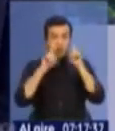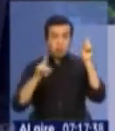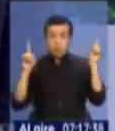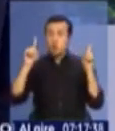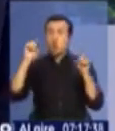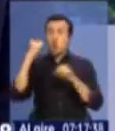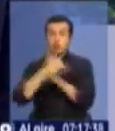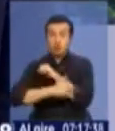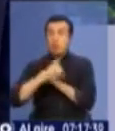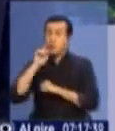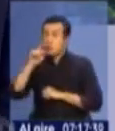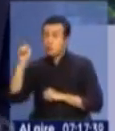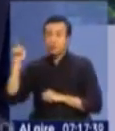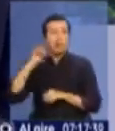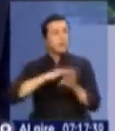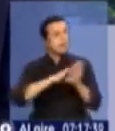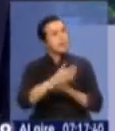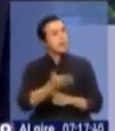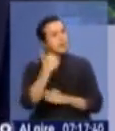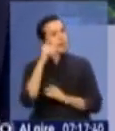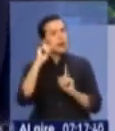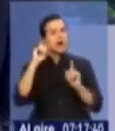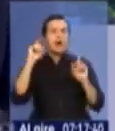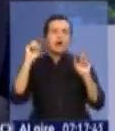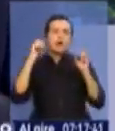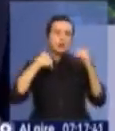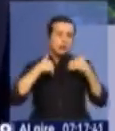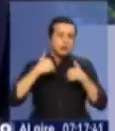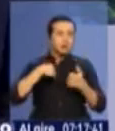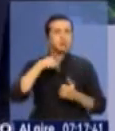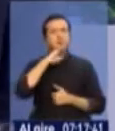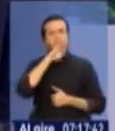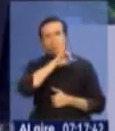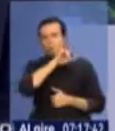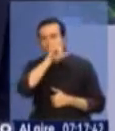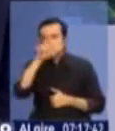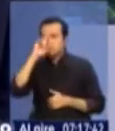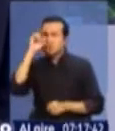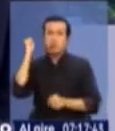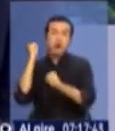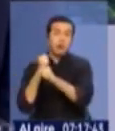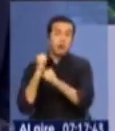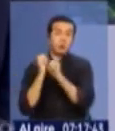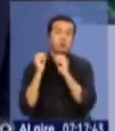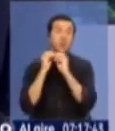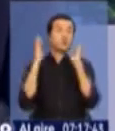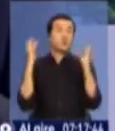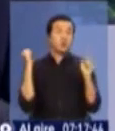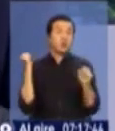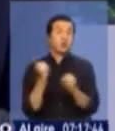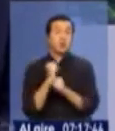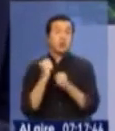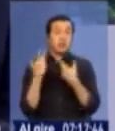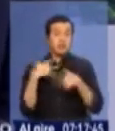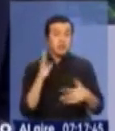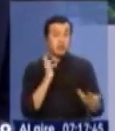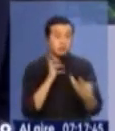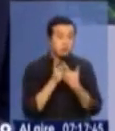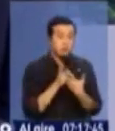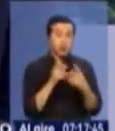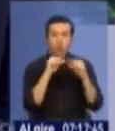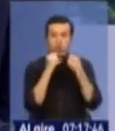países siempre están viajando siempre están trabajando y creo como estado tan cerca de los grupos de teatro